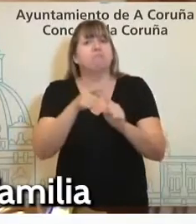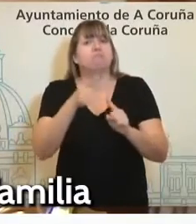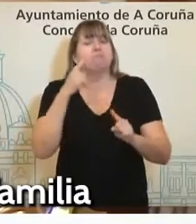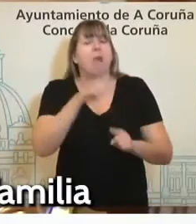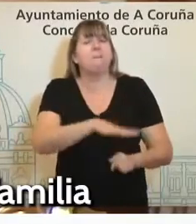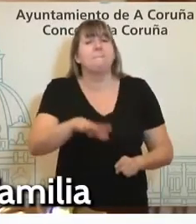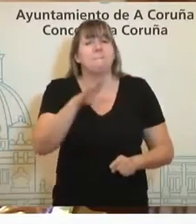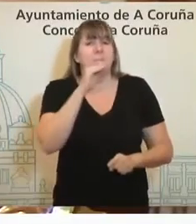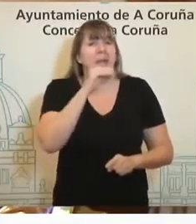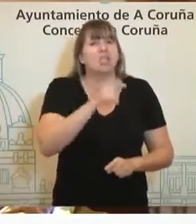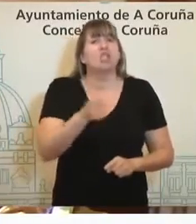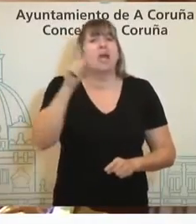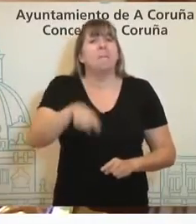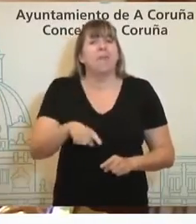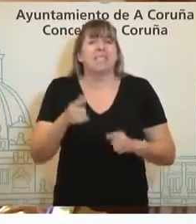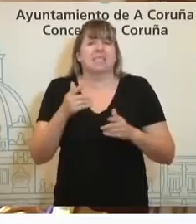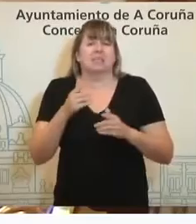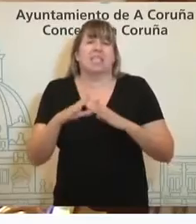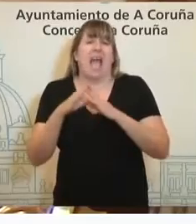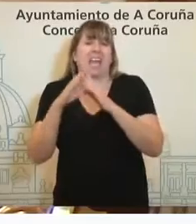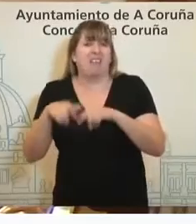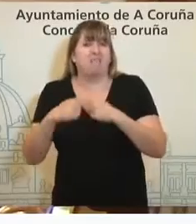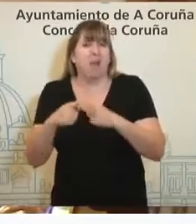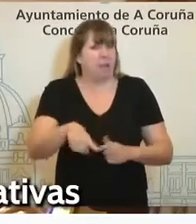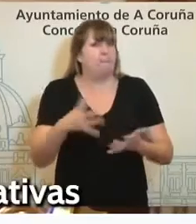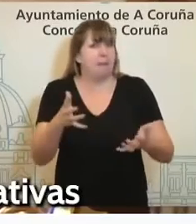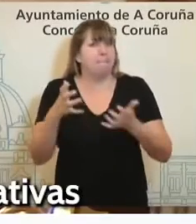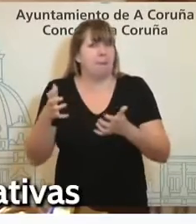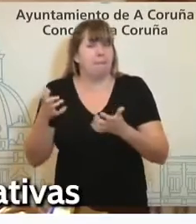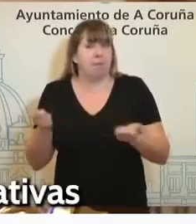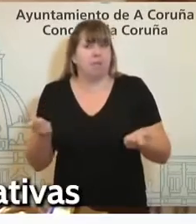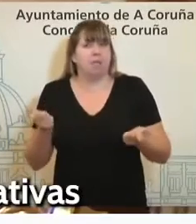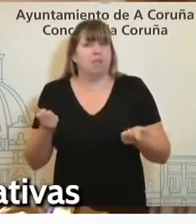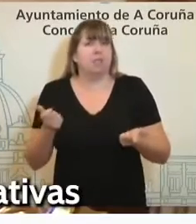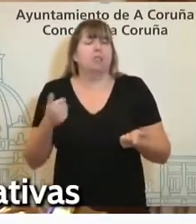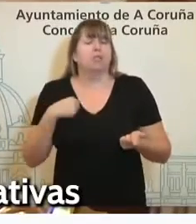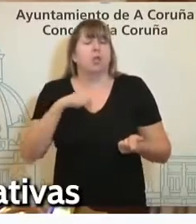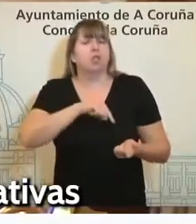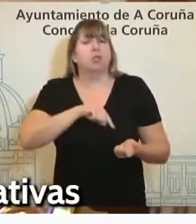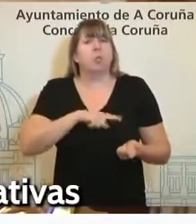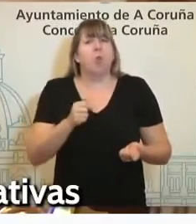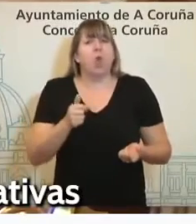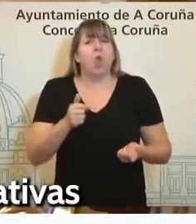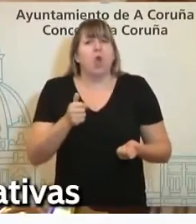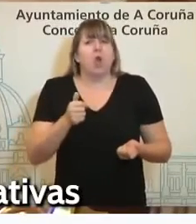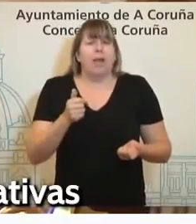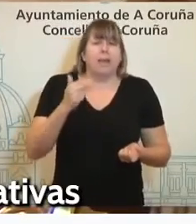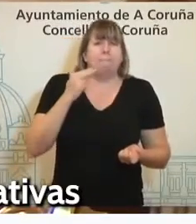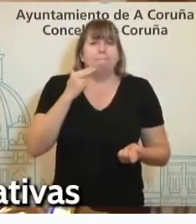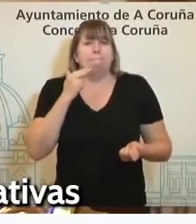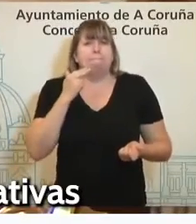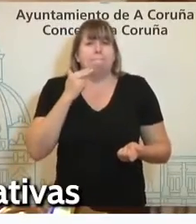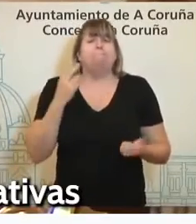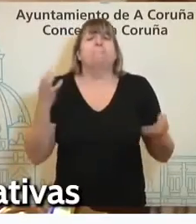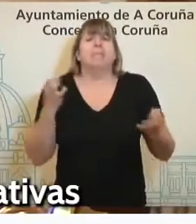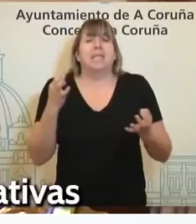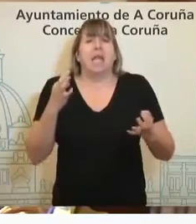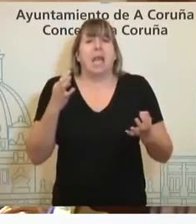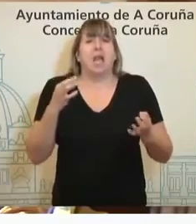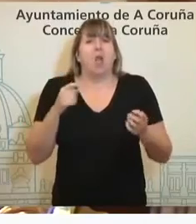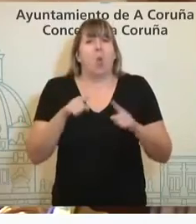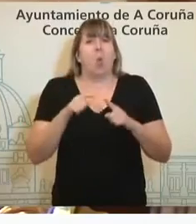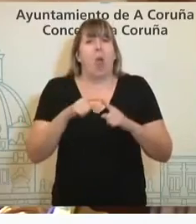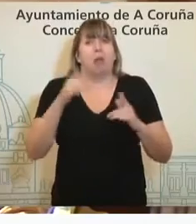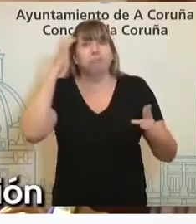para o barrio da Sagrada Familia e para outros moitos barrios. Me dá un pouco de medo as expectativas que